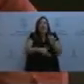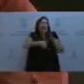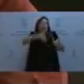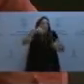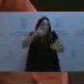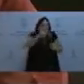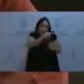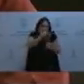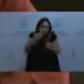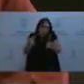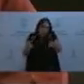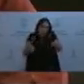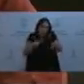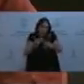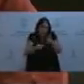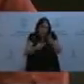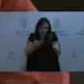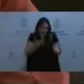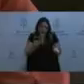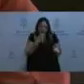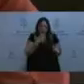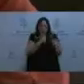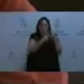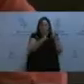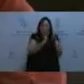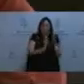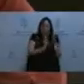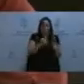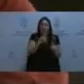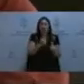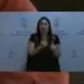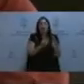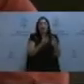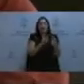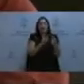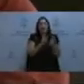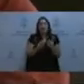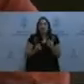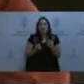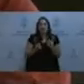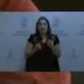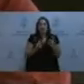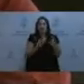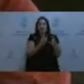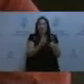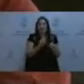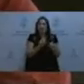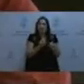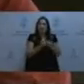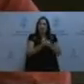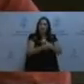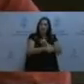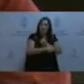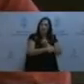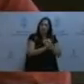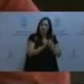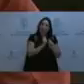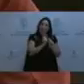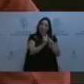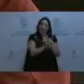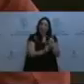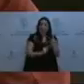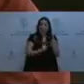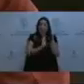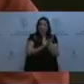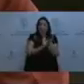cada una de esas cuestiones. Por ejemplo, en vivienda se hablaba de la necesidad de abordar medidas que superasen toda